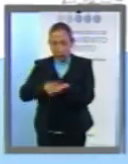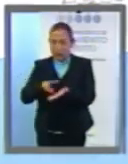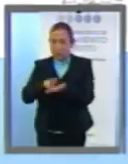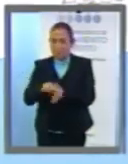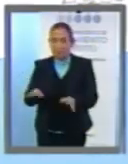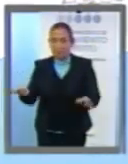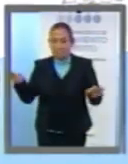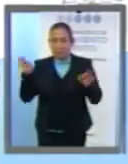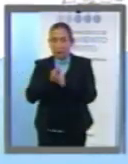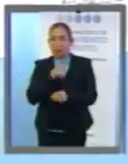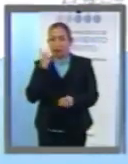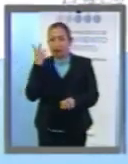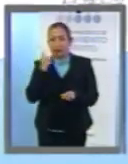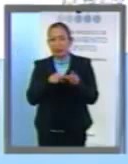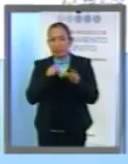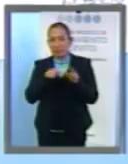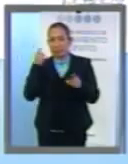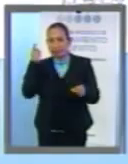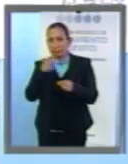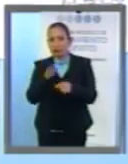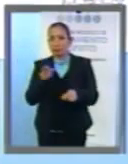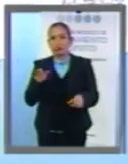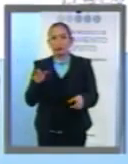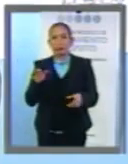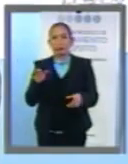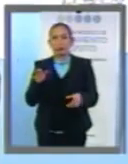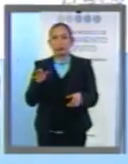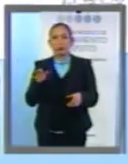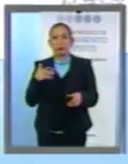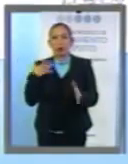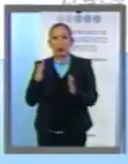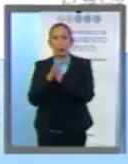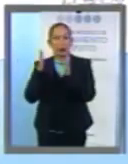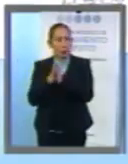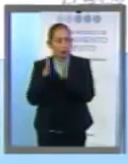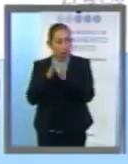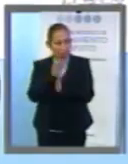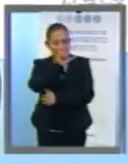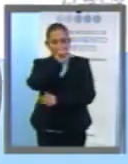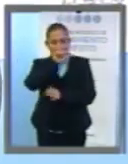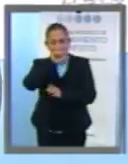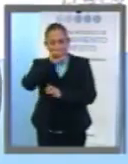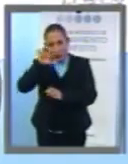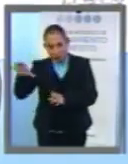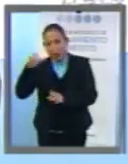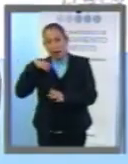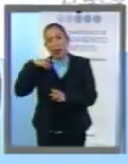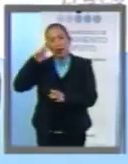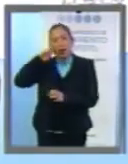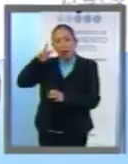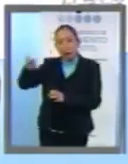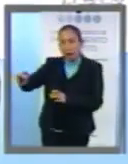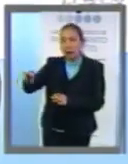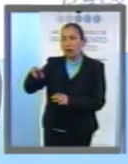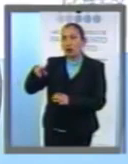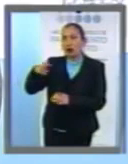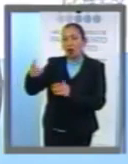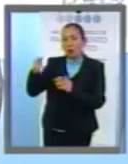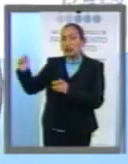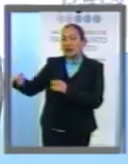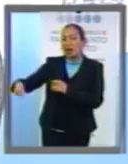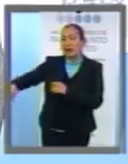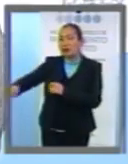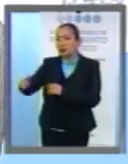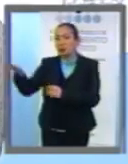fundamental. El tercer reto tiene que ver con potencializar la participación de sociedad civil, reconocible el protagonismo que